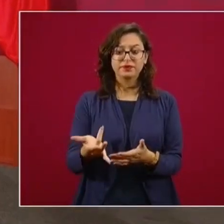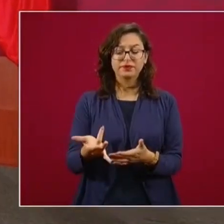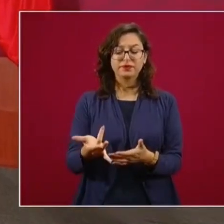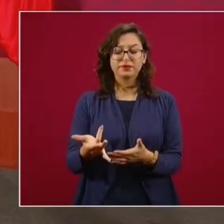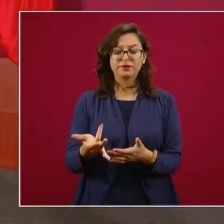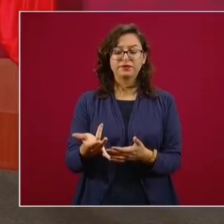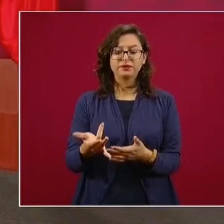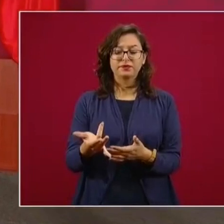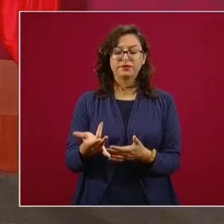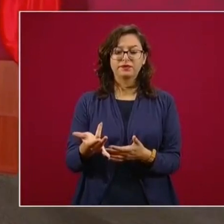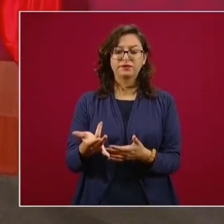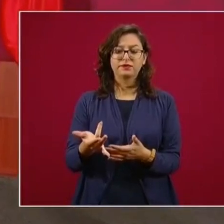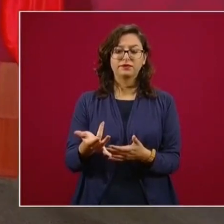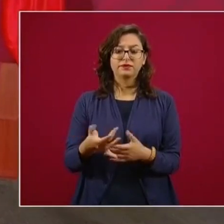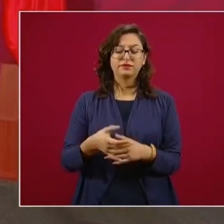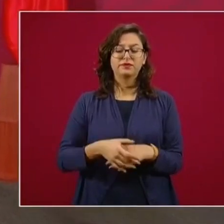pues a